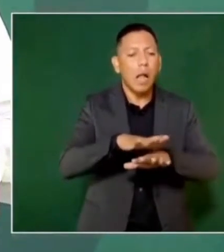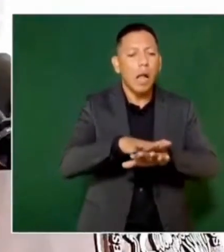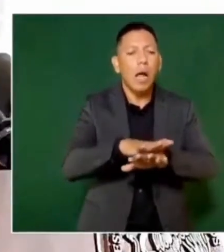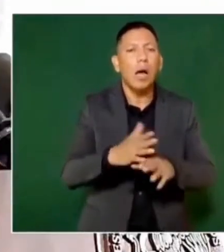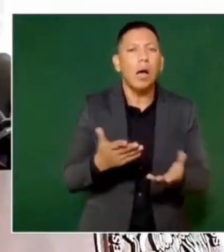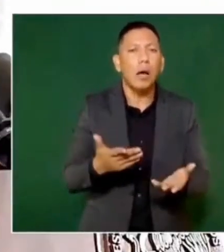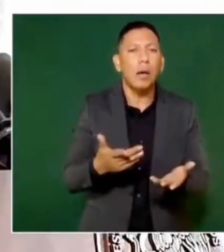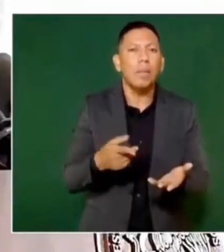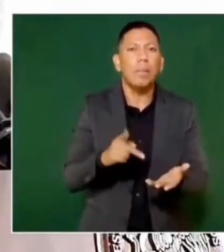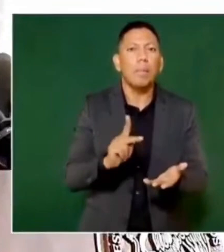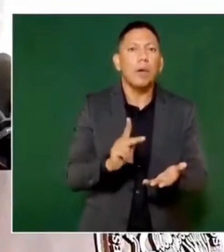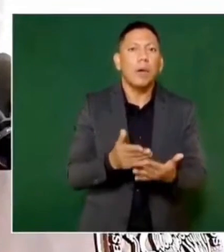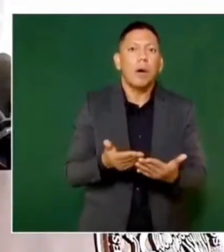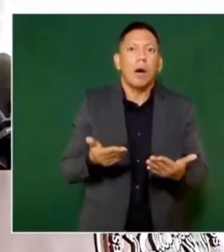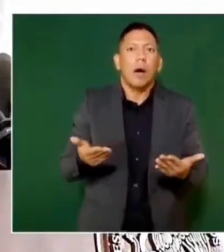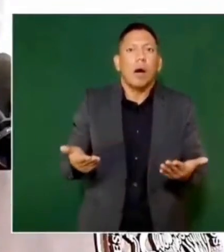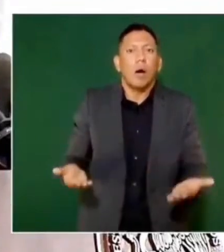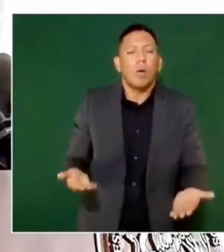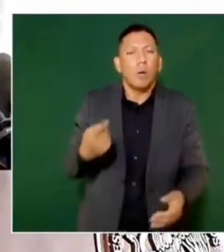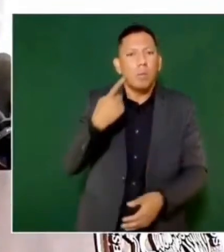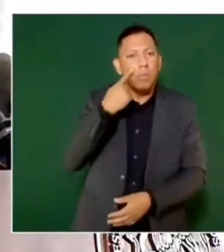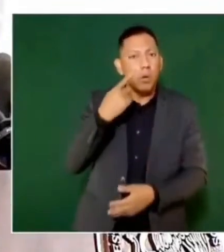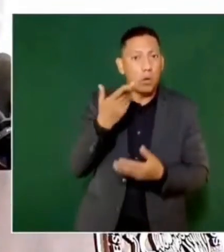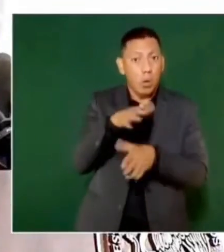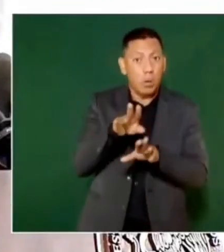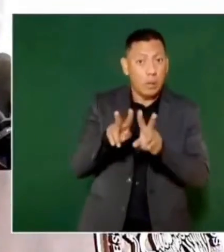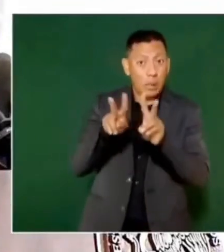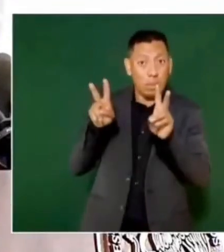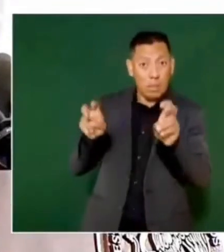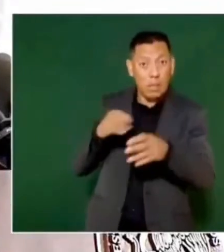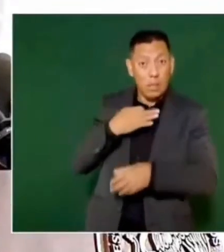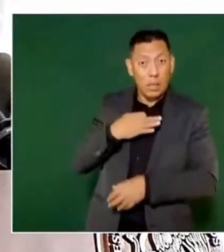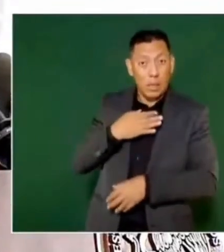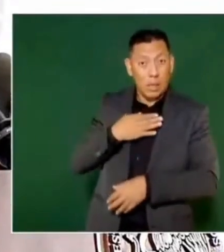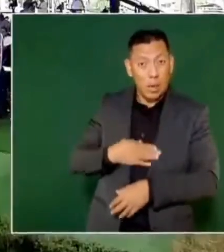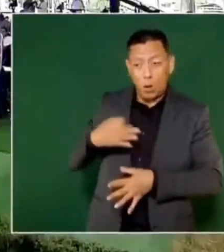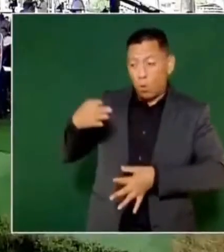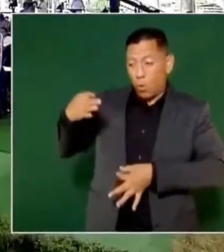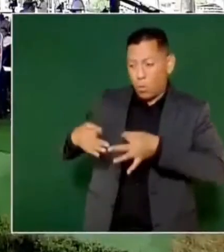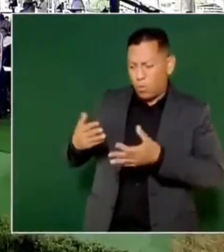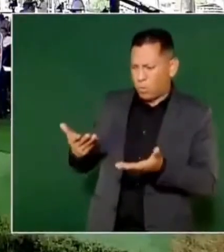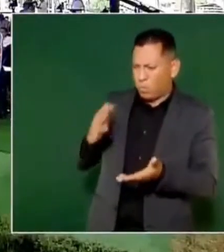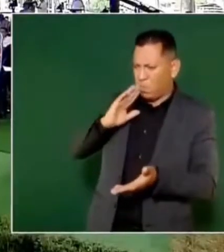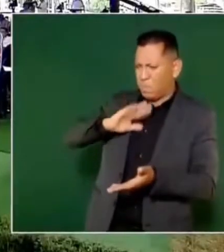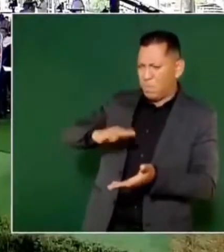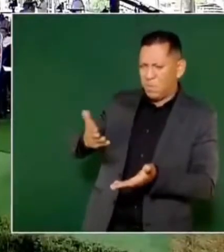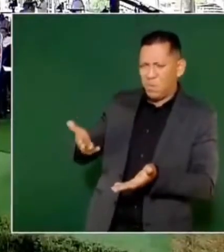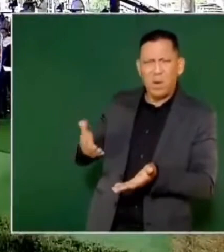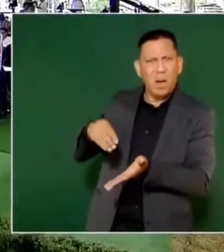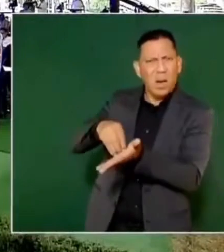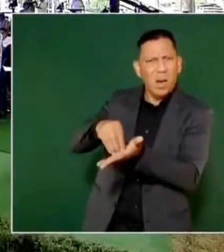Pero resulta que no, en estos casos. O la otra pregunta,